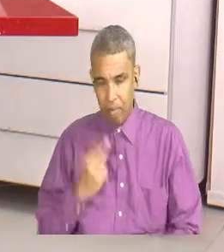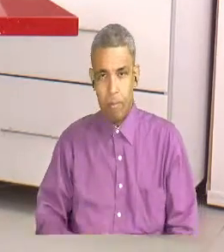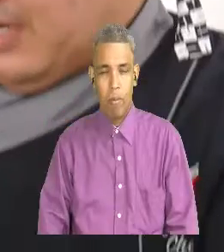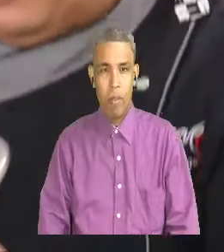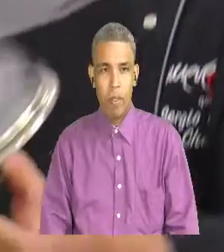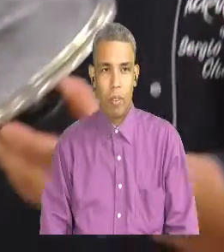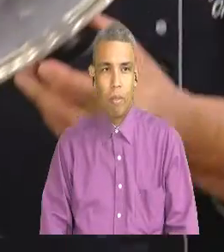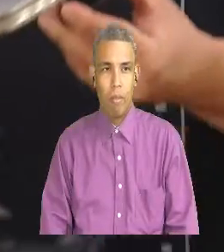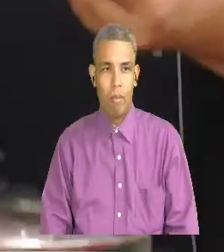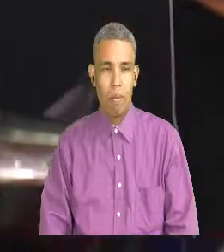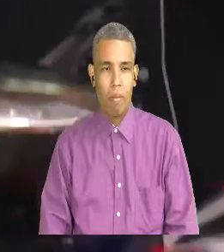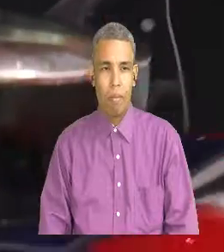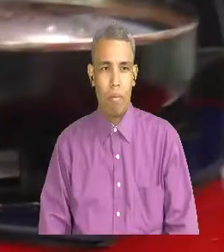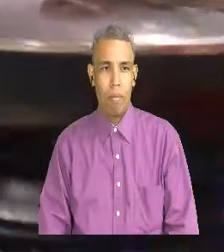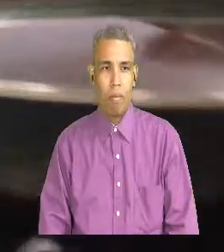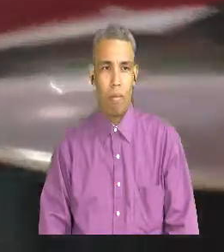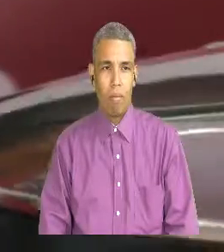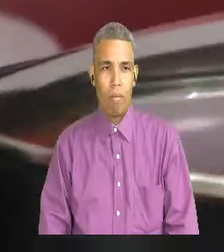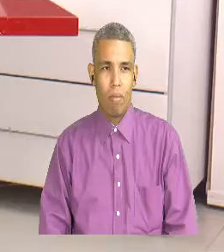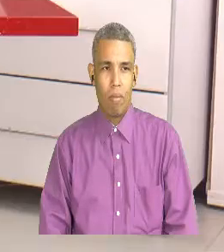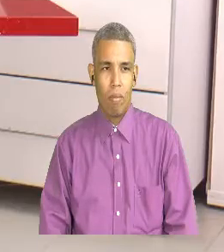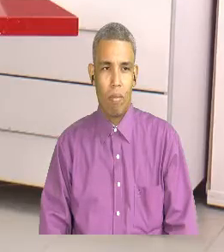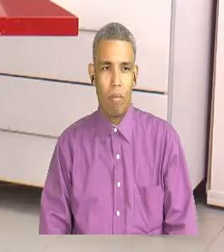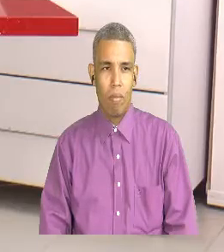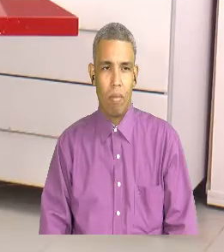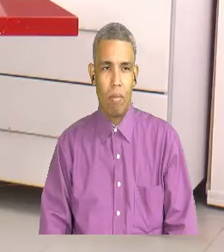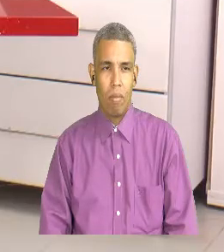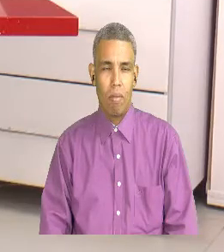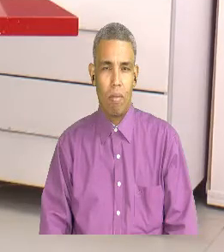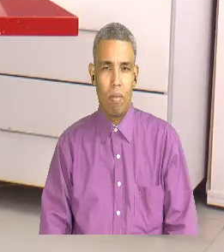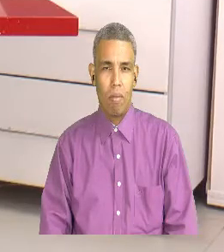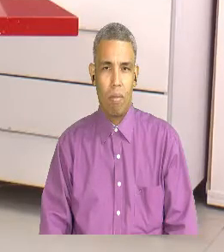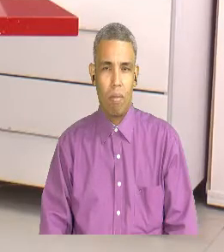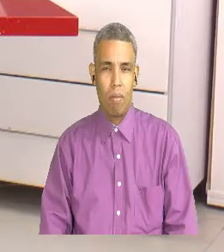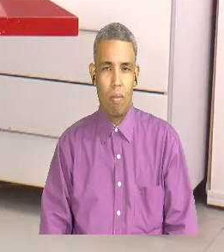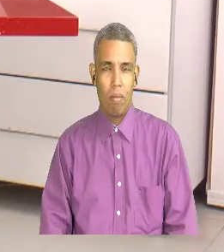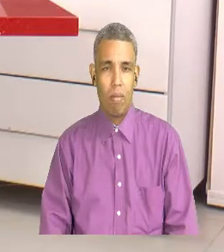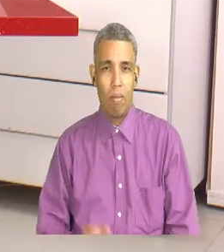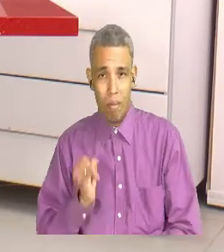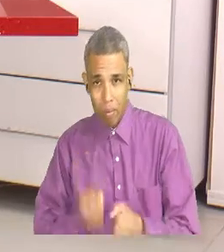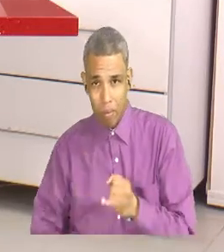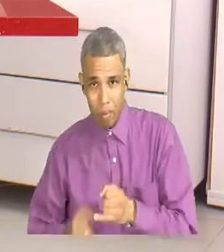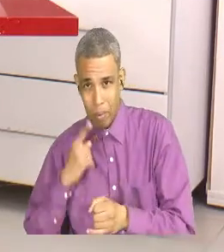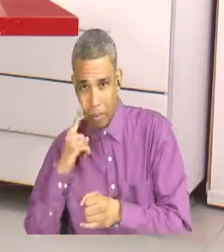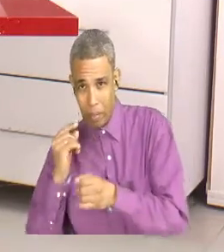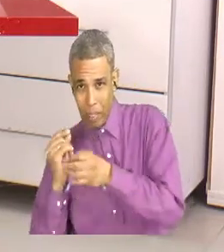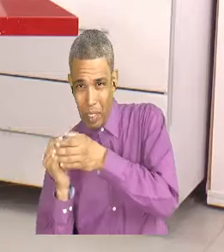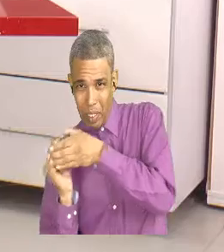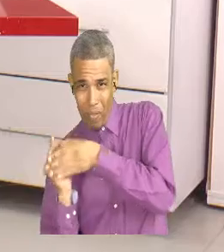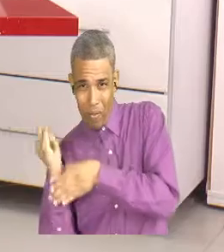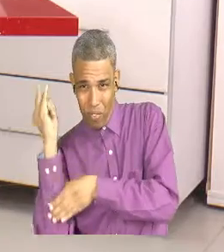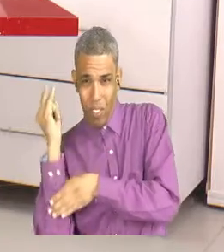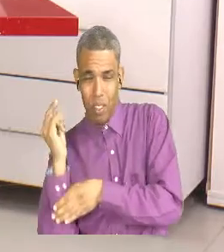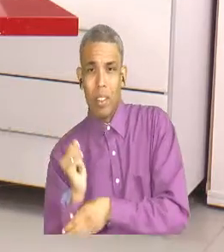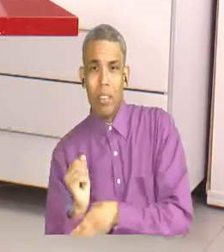Y al finalizar, como lo habíamos dicho, con el cilantro. Tenemos unas hojitas de perejil para